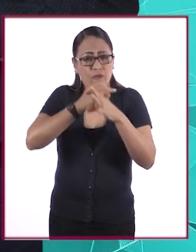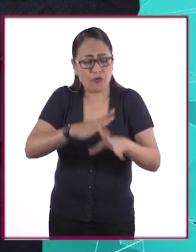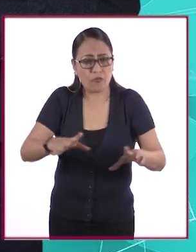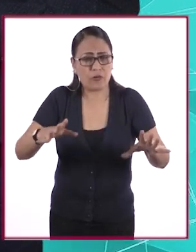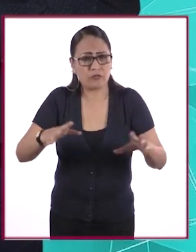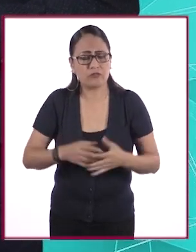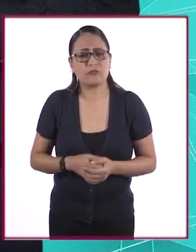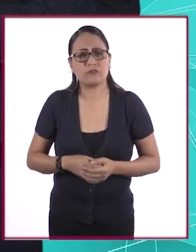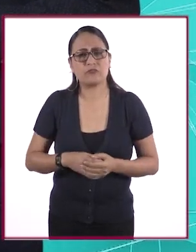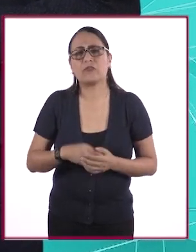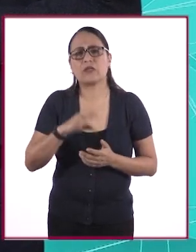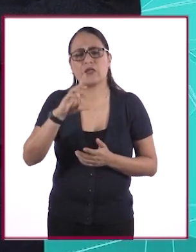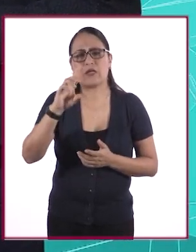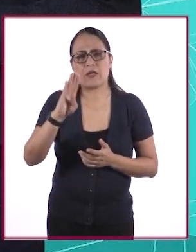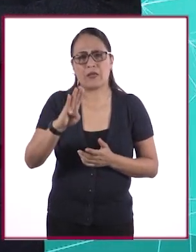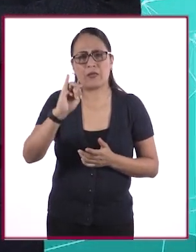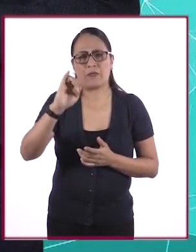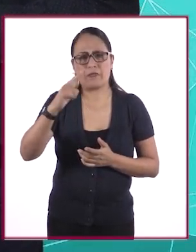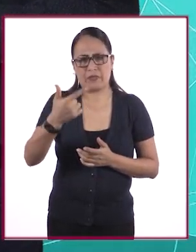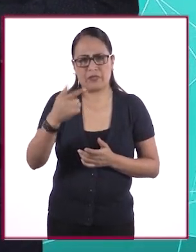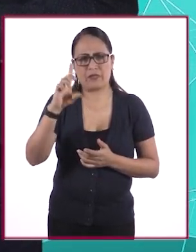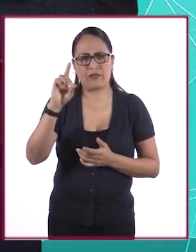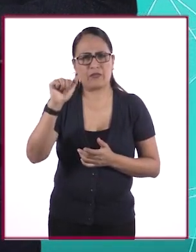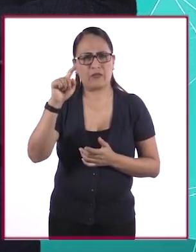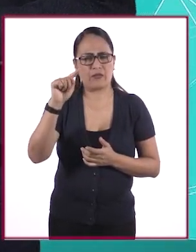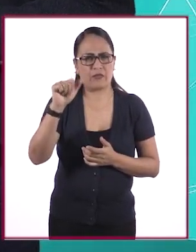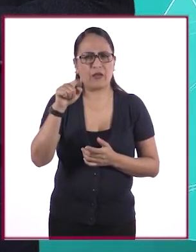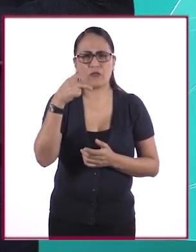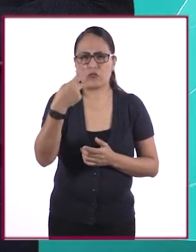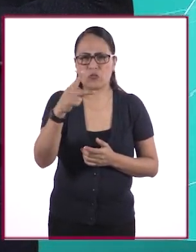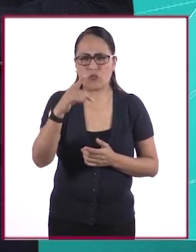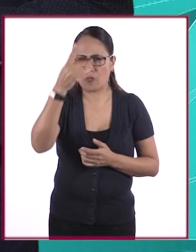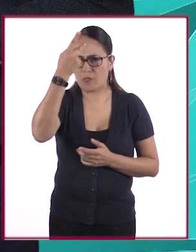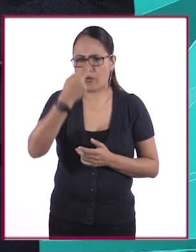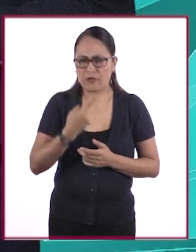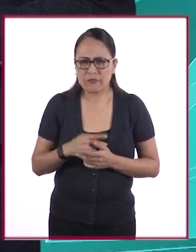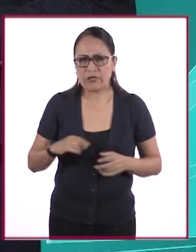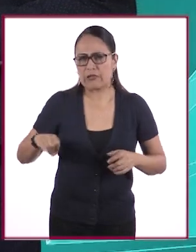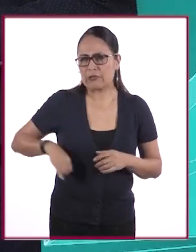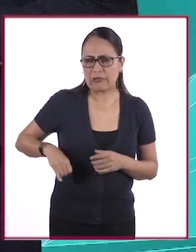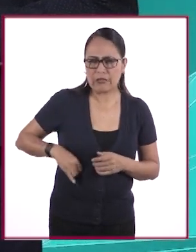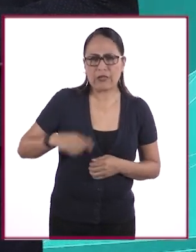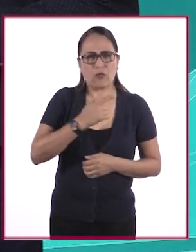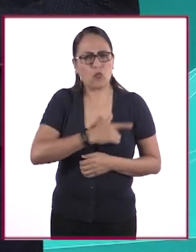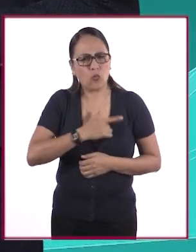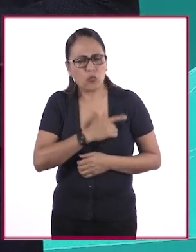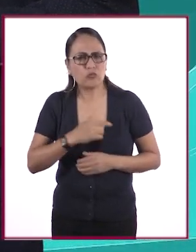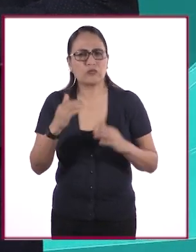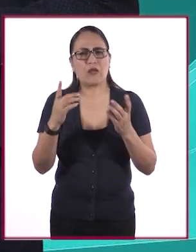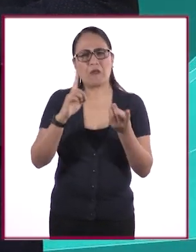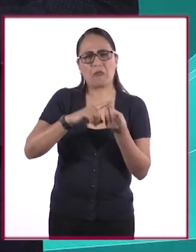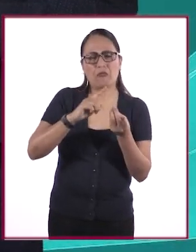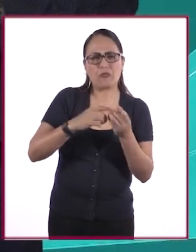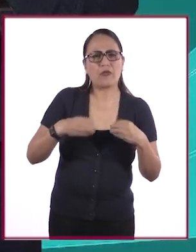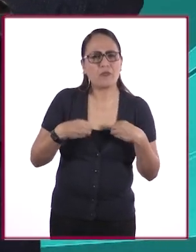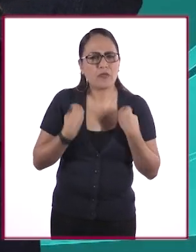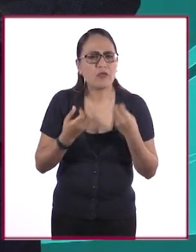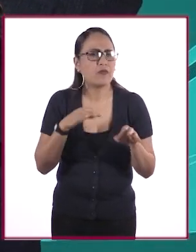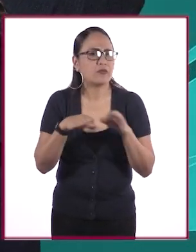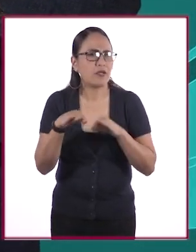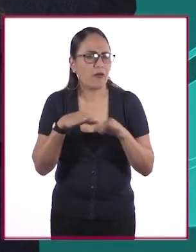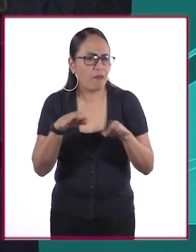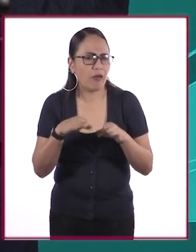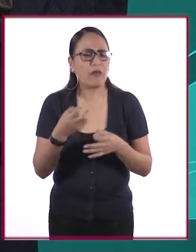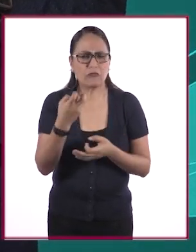recopilan, es decir, el Big Data, la analice y aprenda de ti todo lo que te gusta, lo que te interesa, en dónde vives, en dónde trabajas. Si bien nos